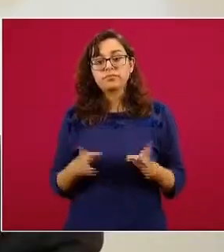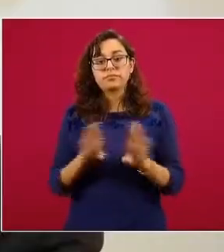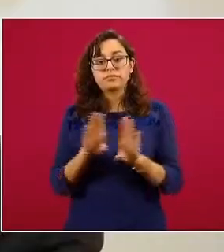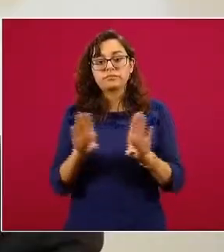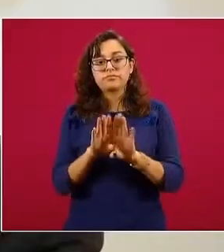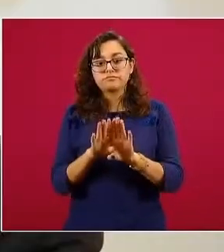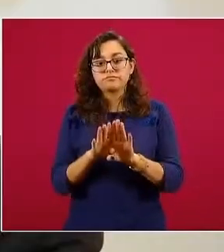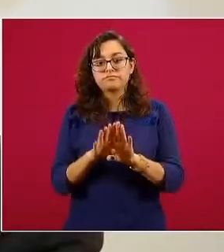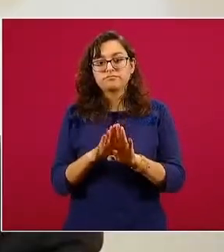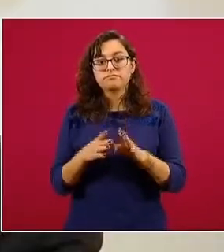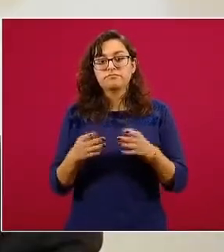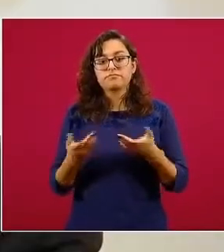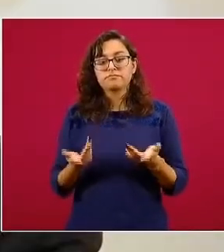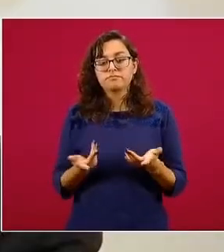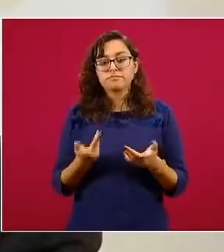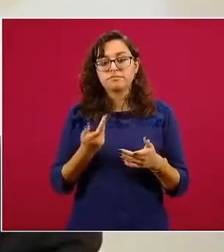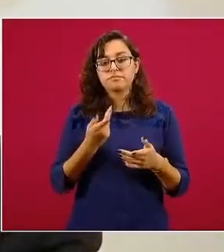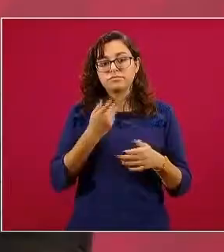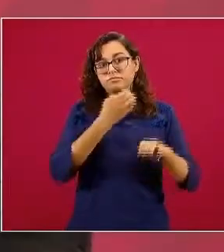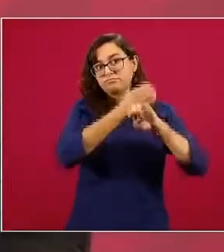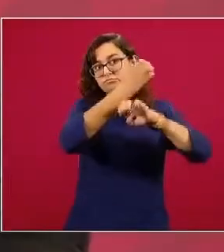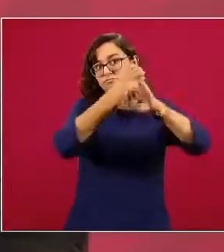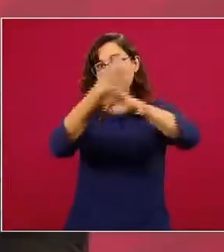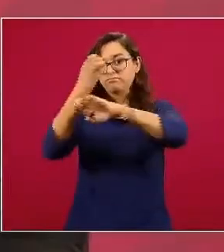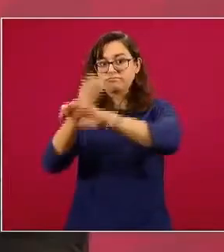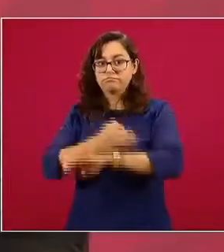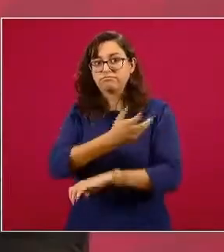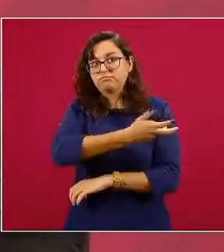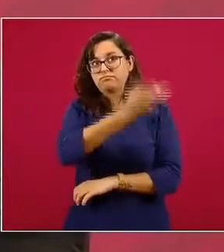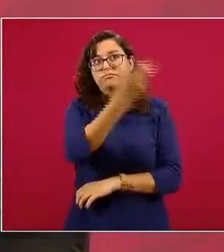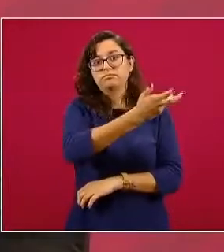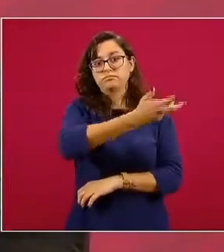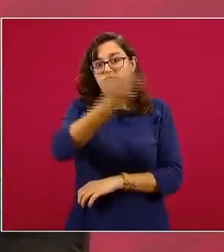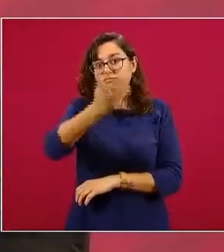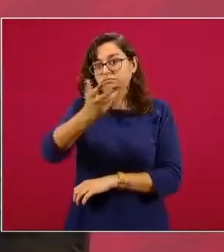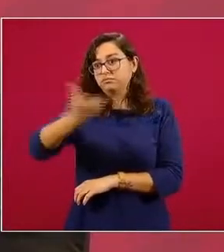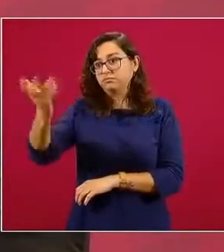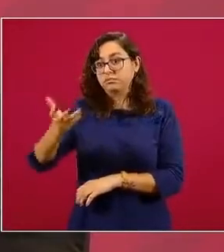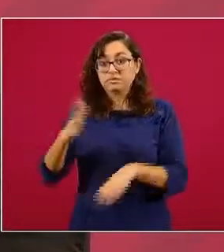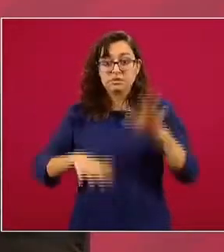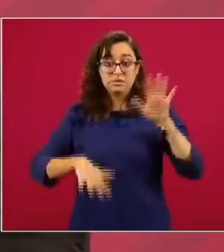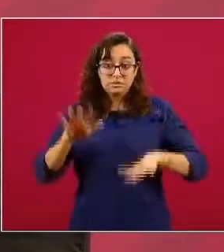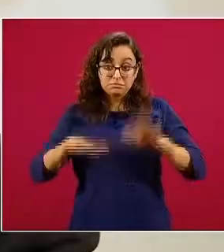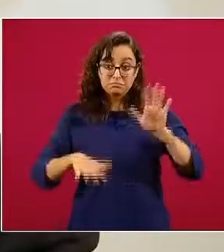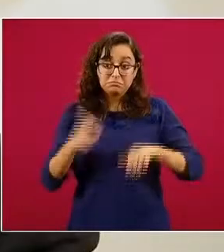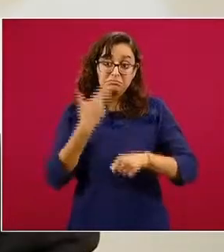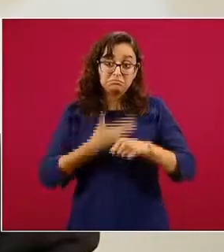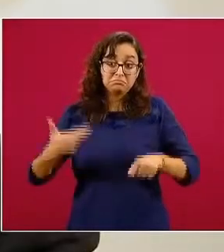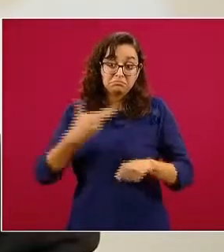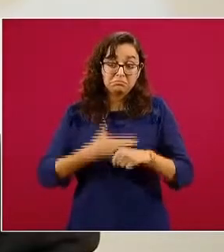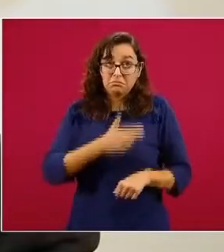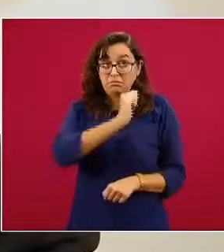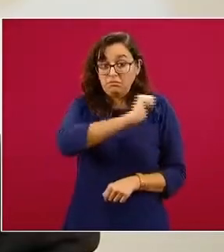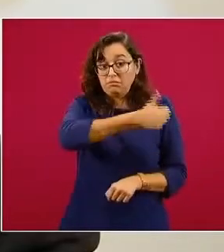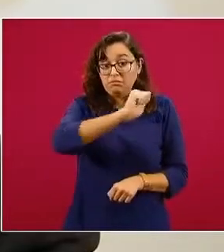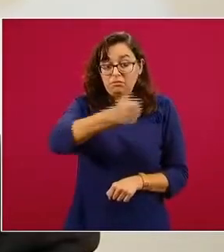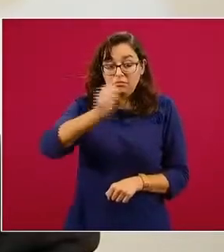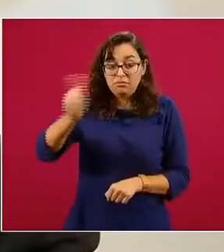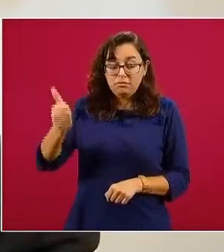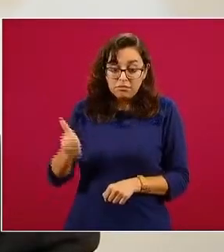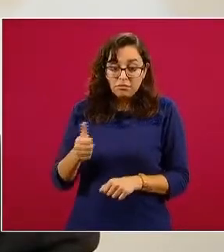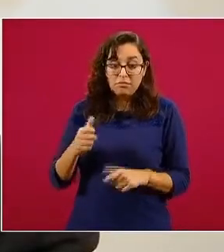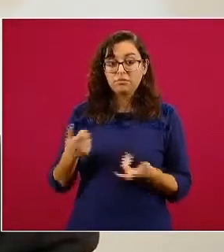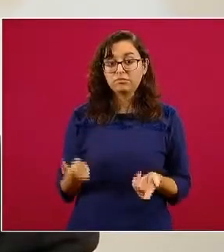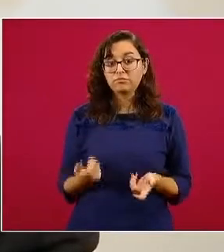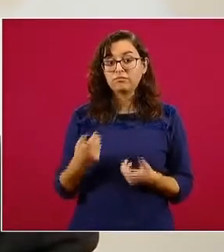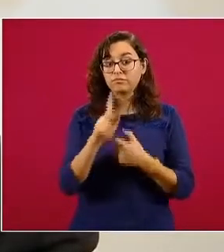esta actividad en lo local. Entonces, lógicamente hay ajustes que muchos de ellos tendrán que hacer. Muchas de las programaciones